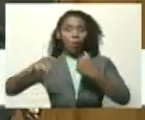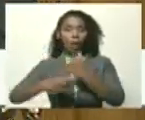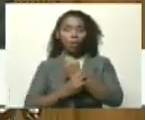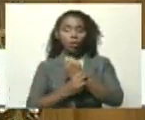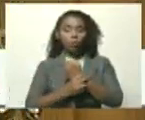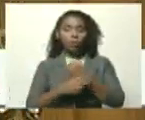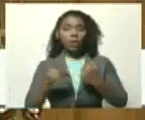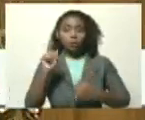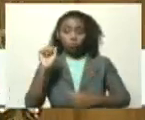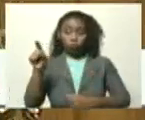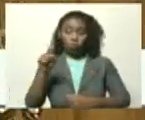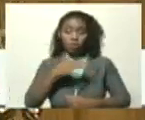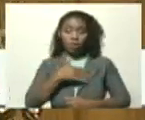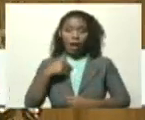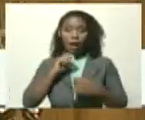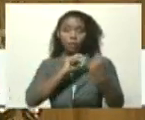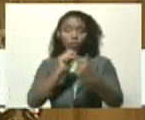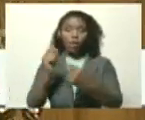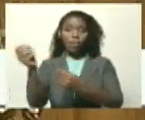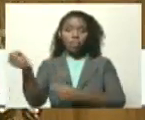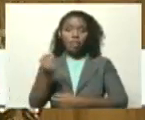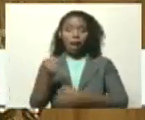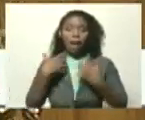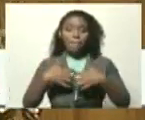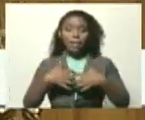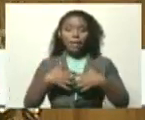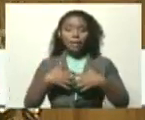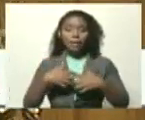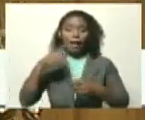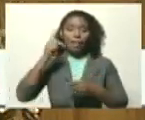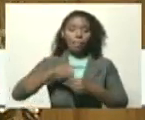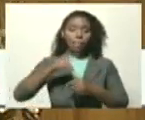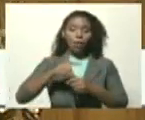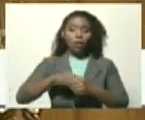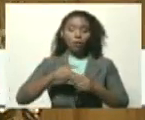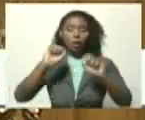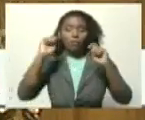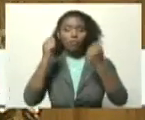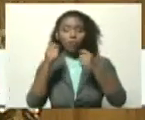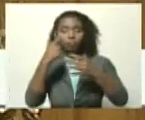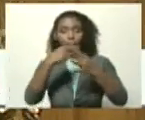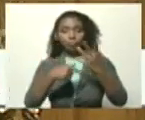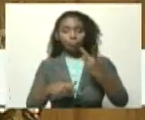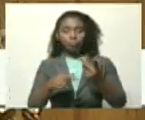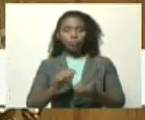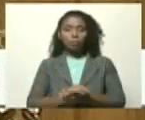diálogo, devuelve Monómeros, devuelve Citgo.